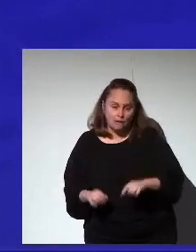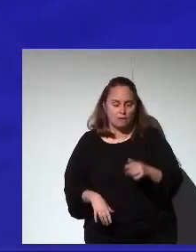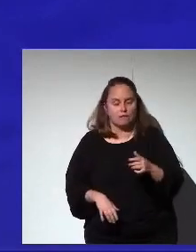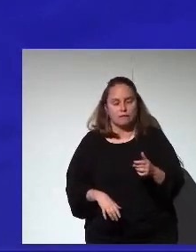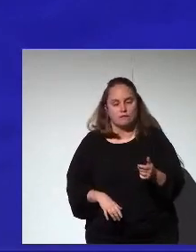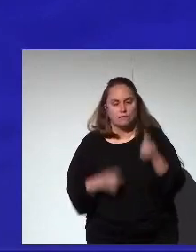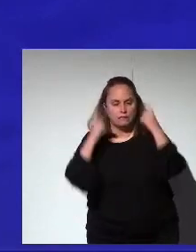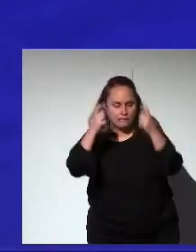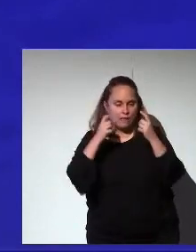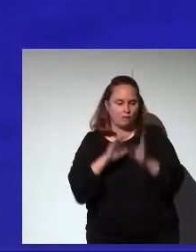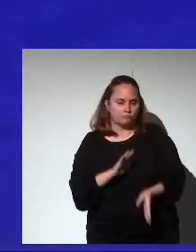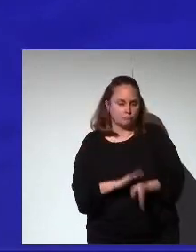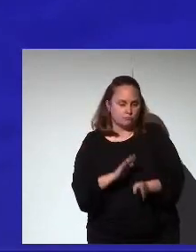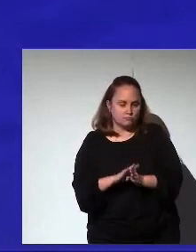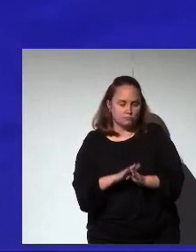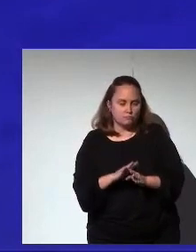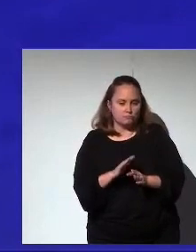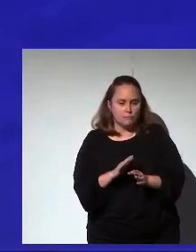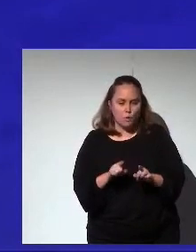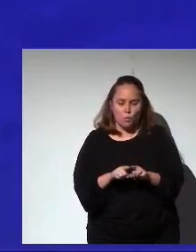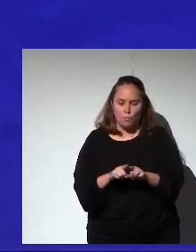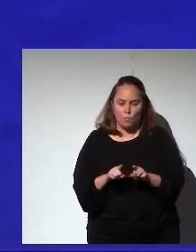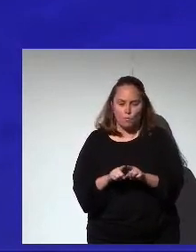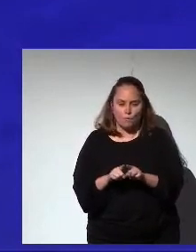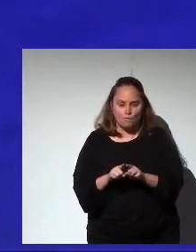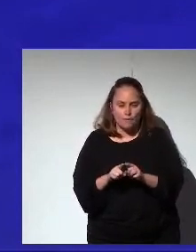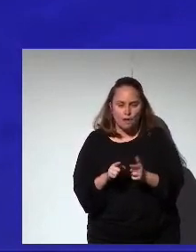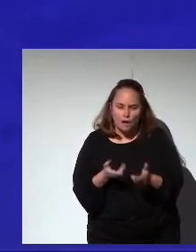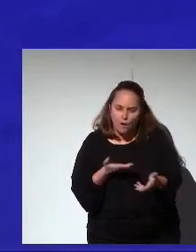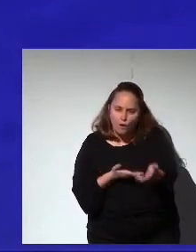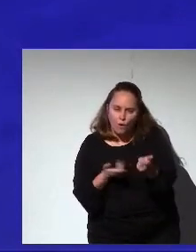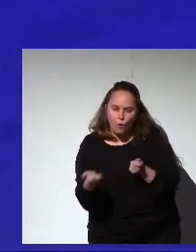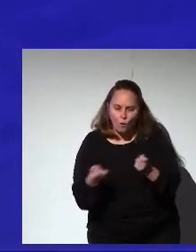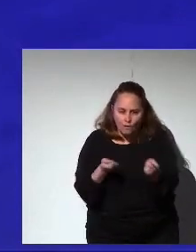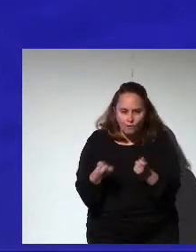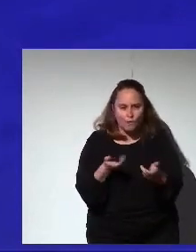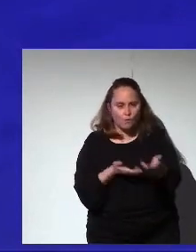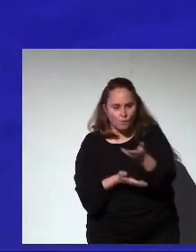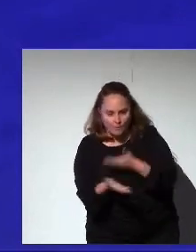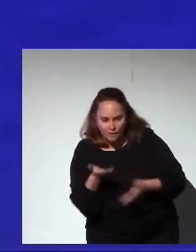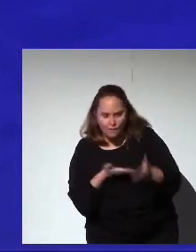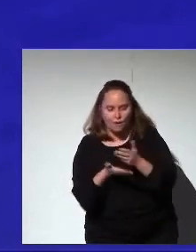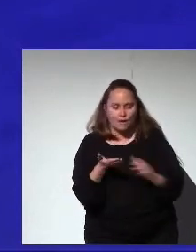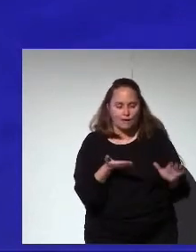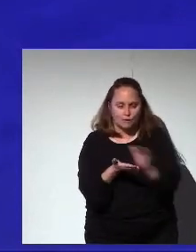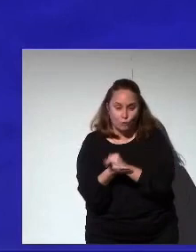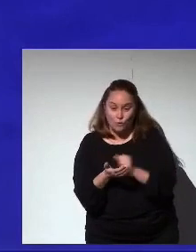mantener esa facilidad de coordinación y de cooperación entre todos los niveles administrativos y todos